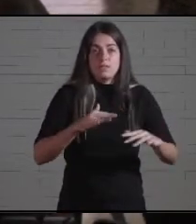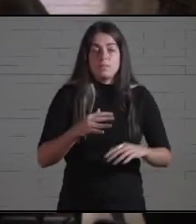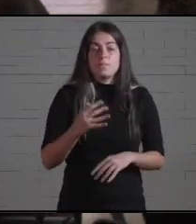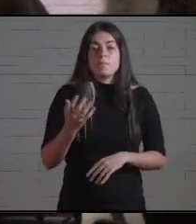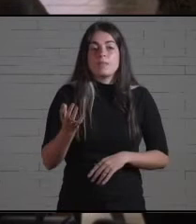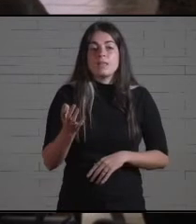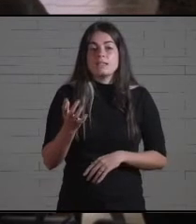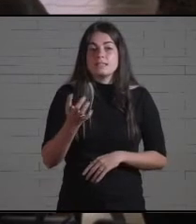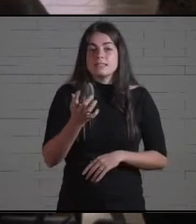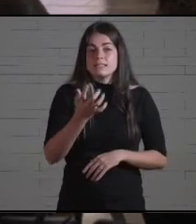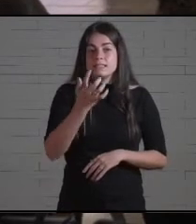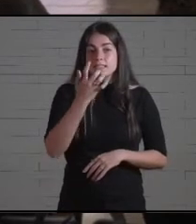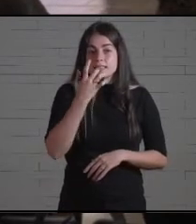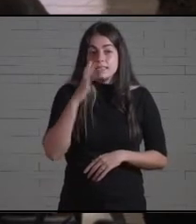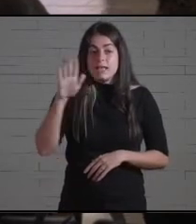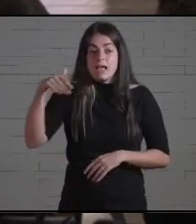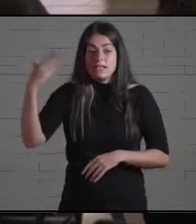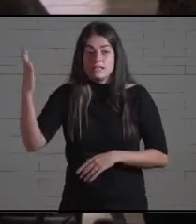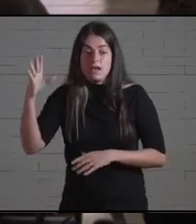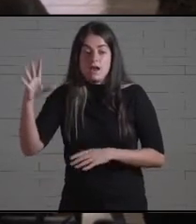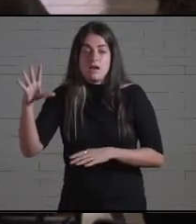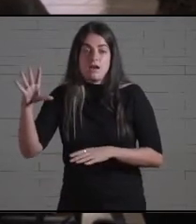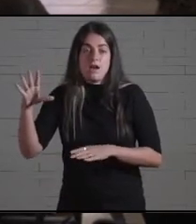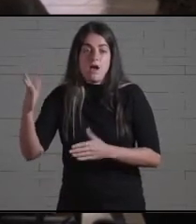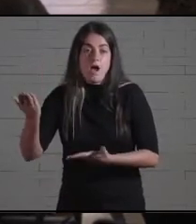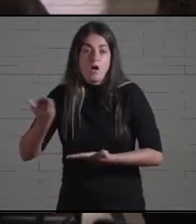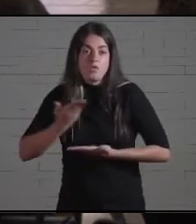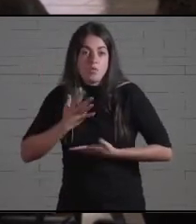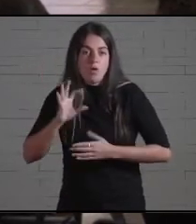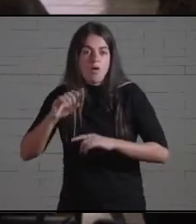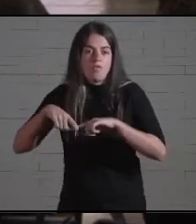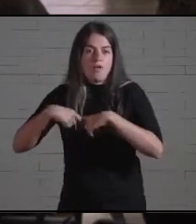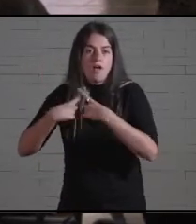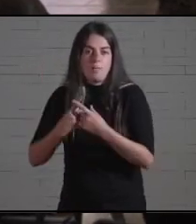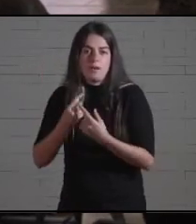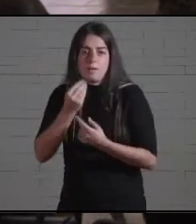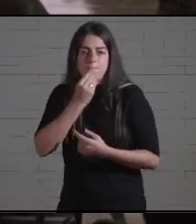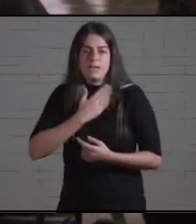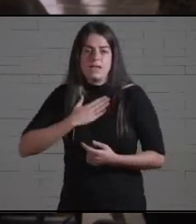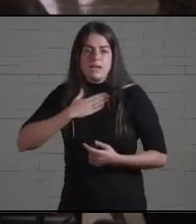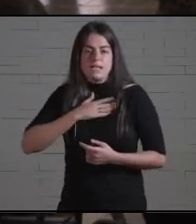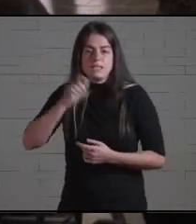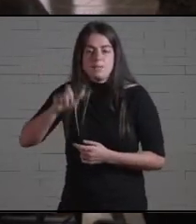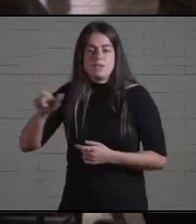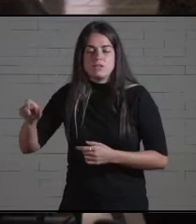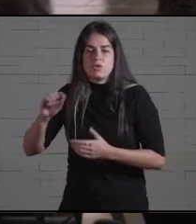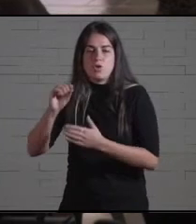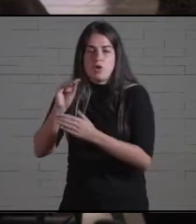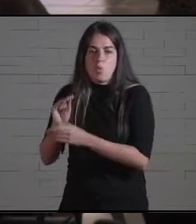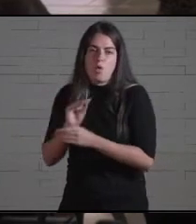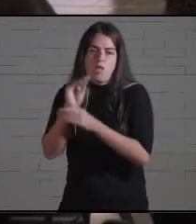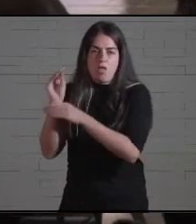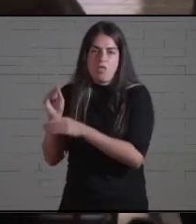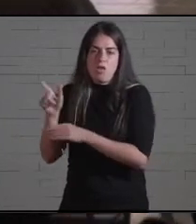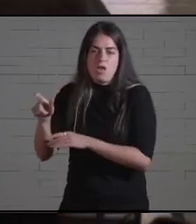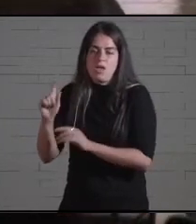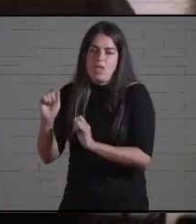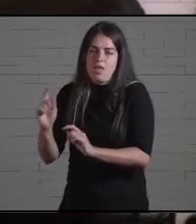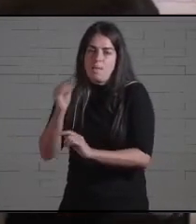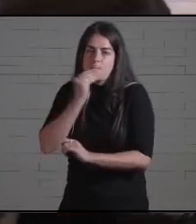y si recurrimos a ayuda externa, o de la familia, asegurar el bienestar de las cuidadoras. Sabéis que llevan